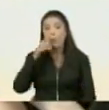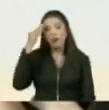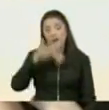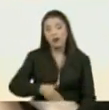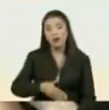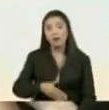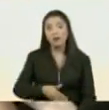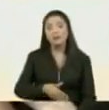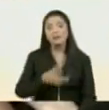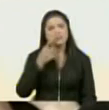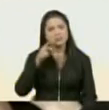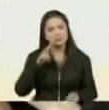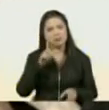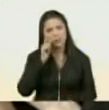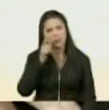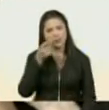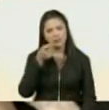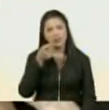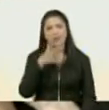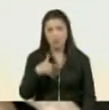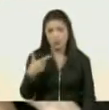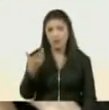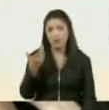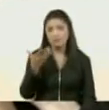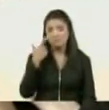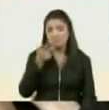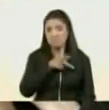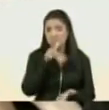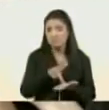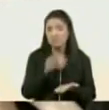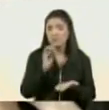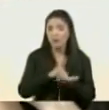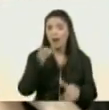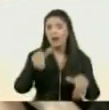Guarimbas diga si ellos quieren o no participar en las